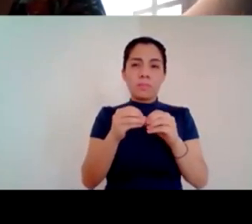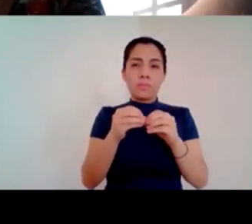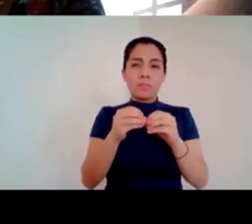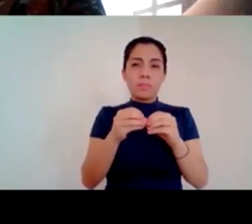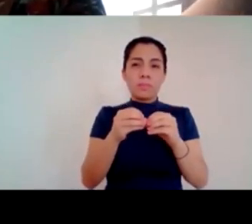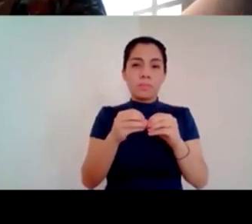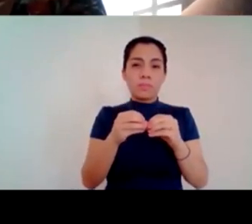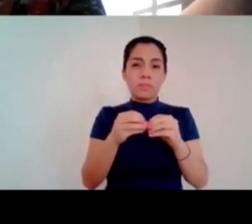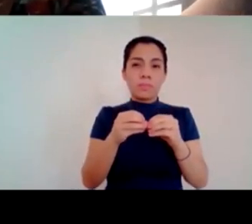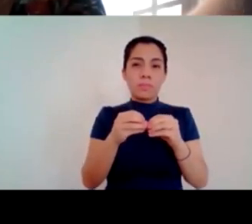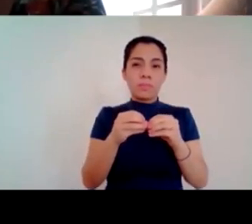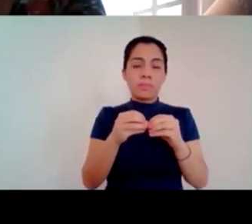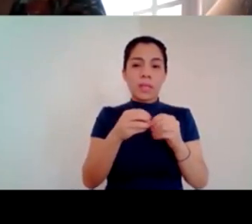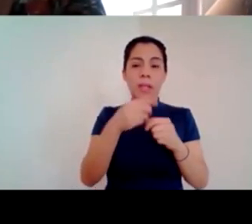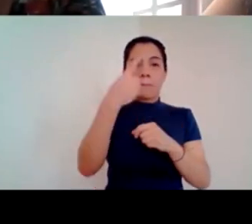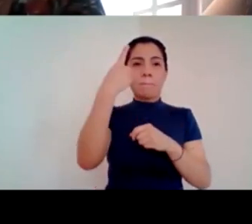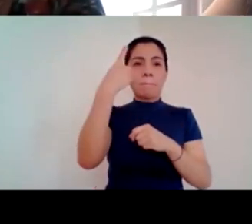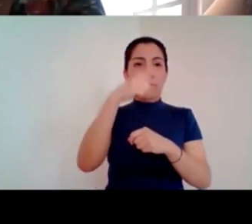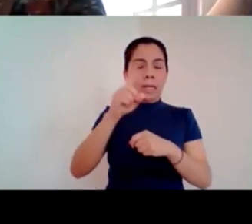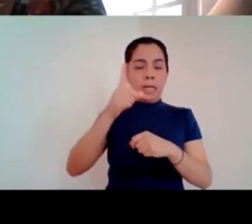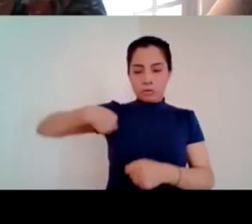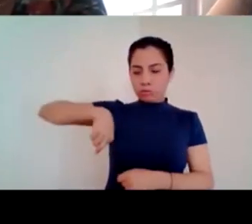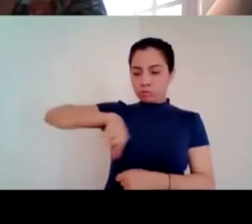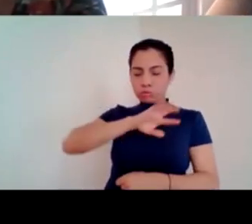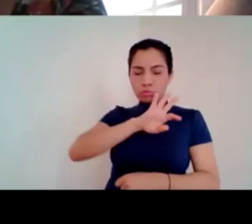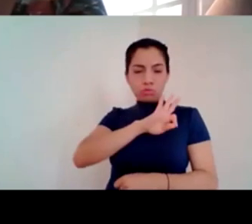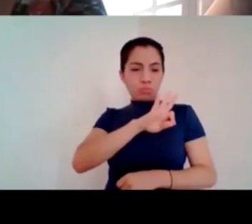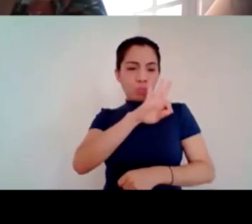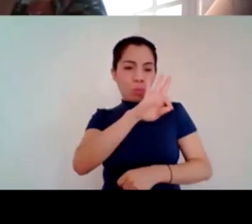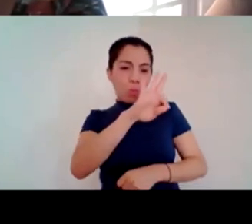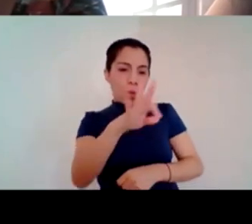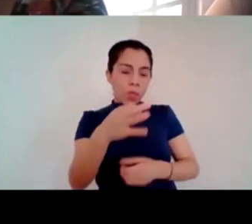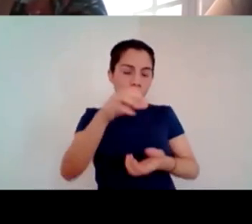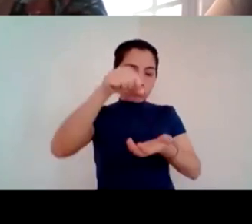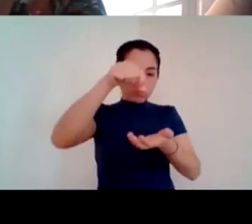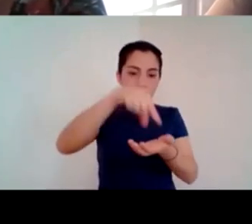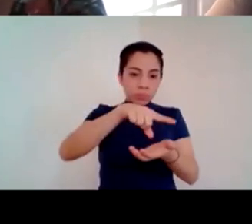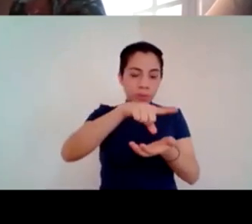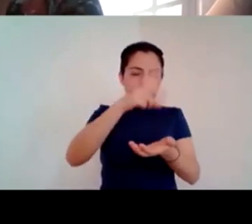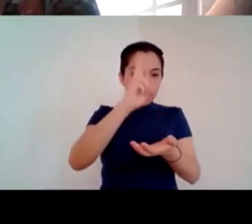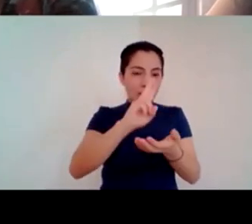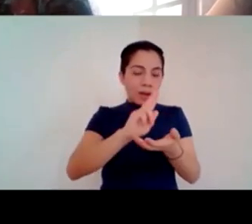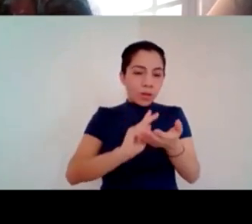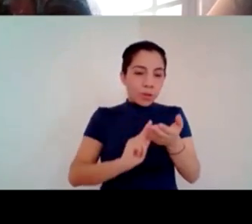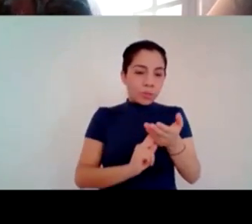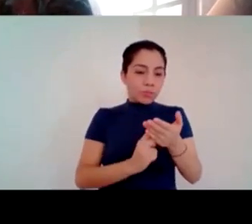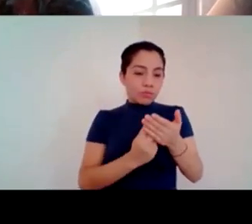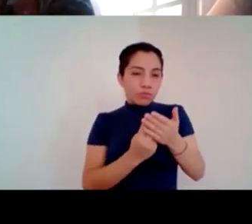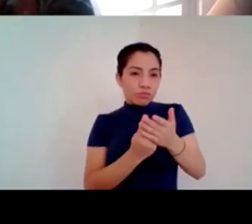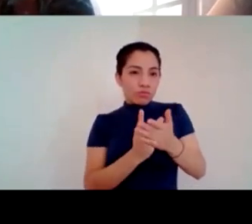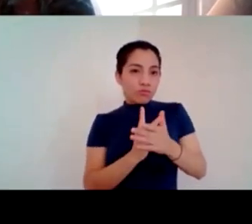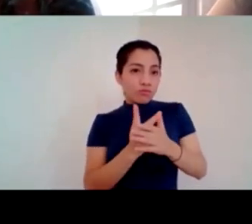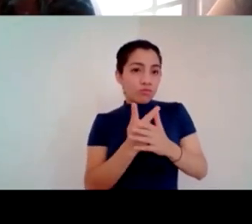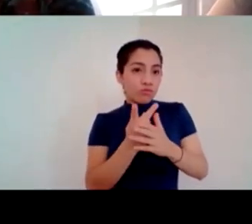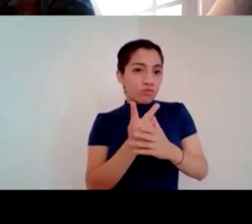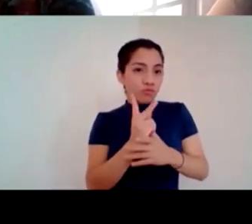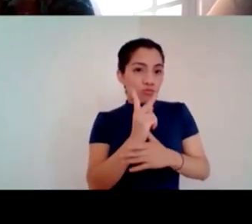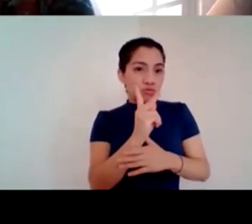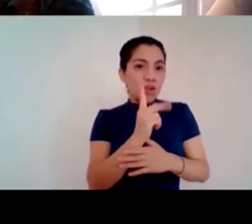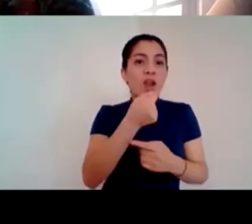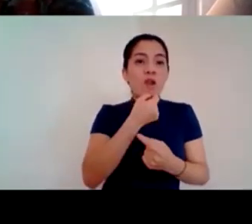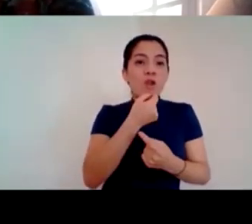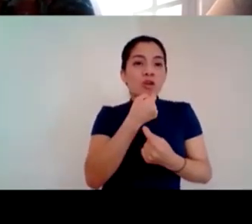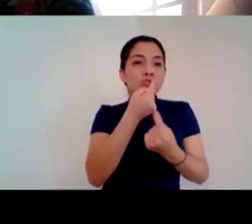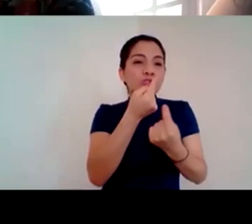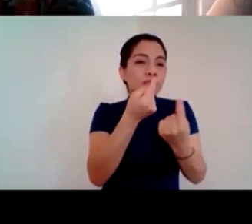especie de internadero mientras crezca ya llegará el momento de los niños como futuro todos esos discursos